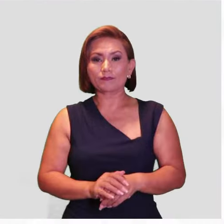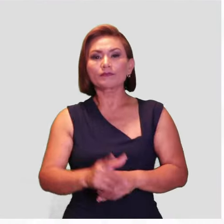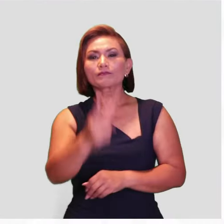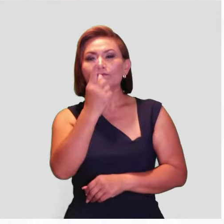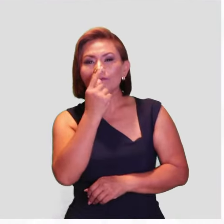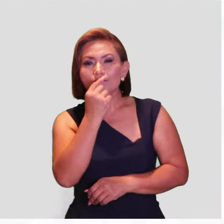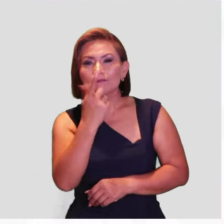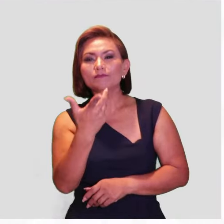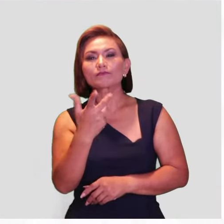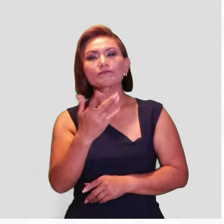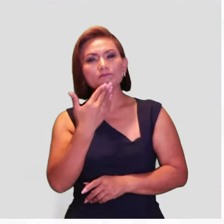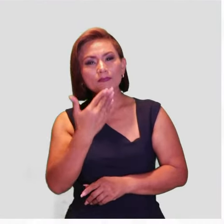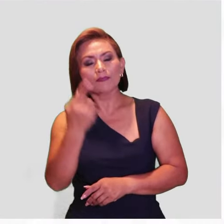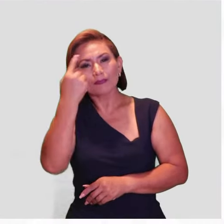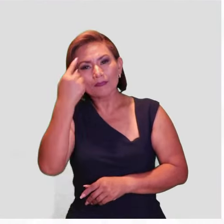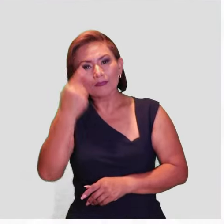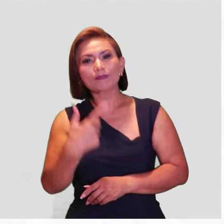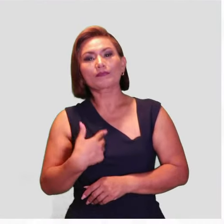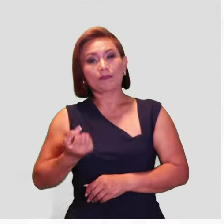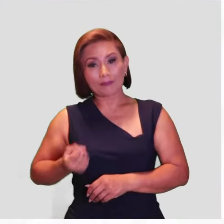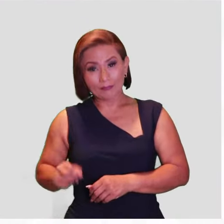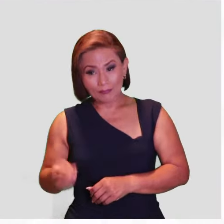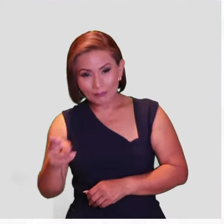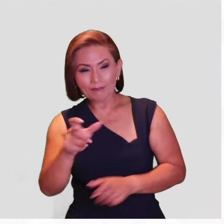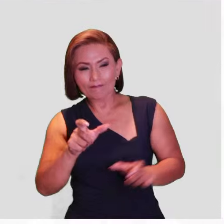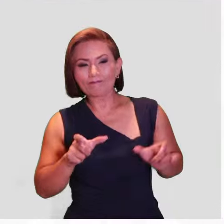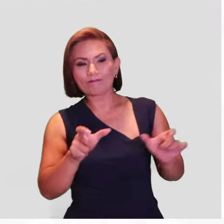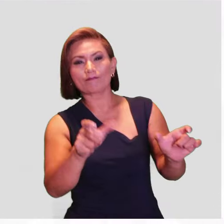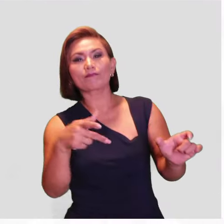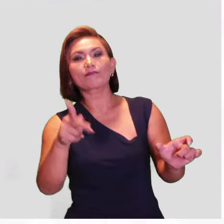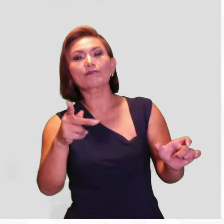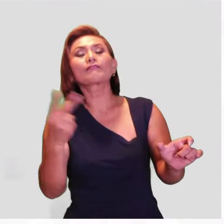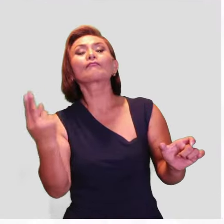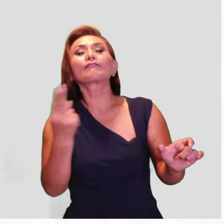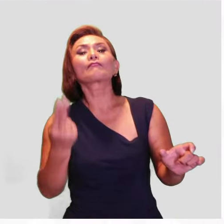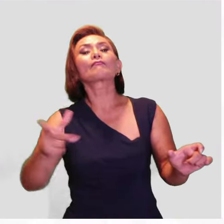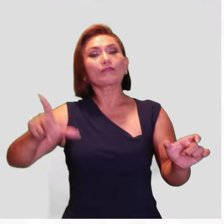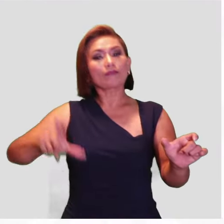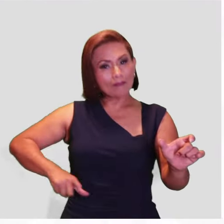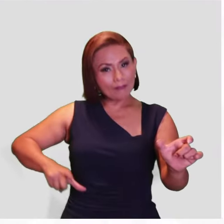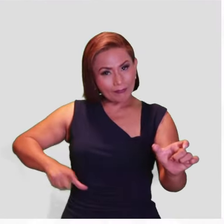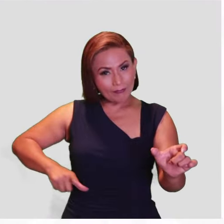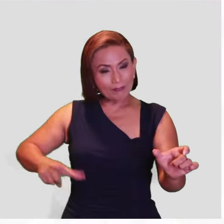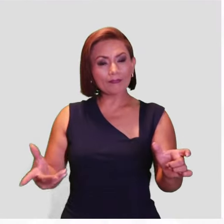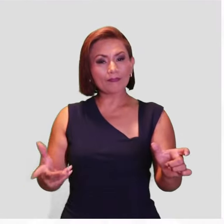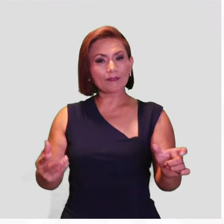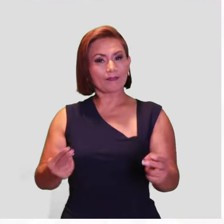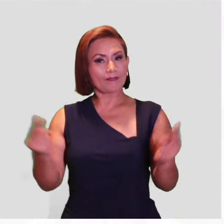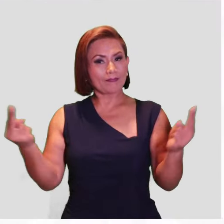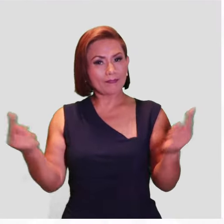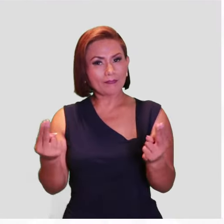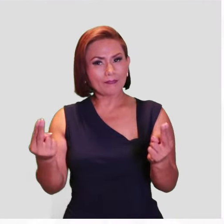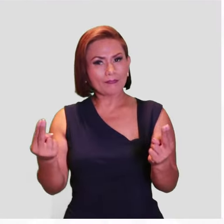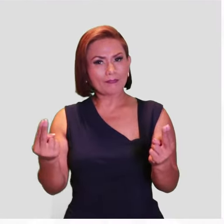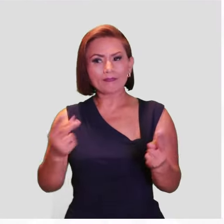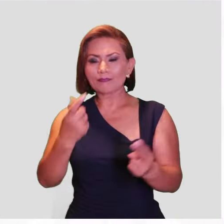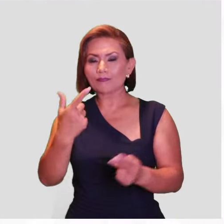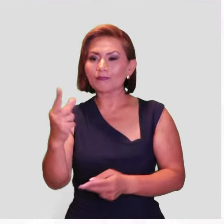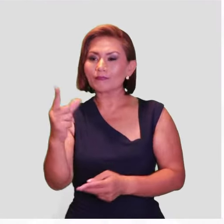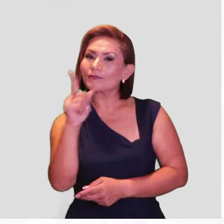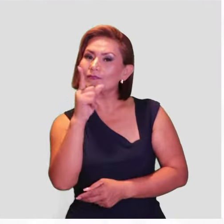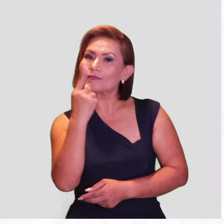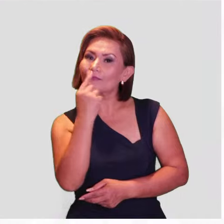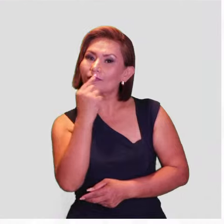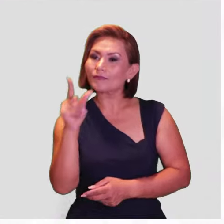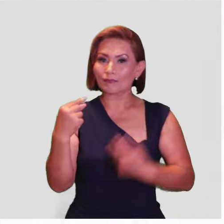a los ciudadanos sanjuanenses, primero el gobierno tiene que terminar cuidando a los policías, de